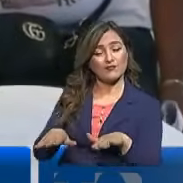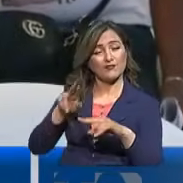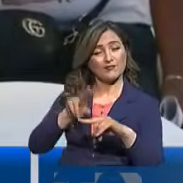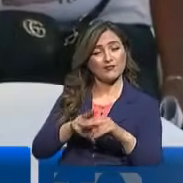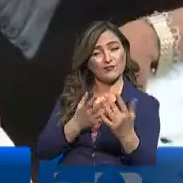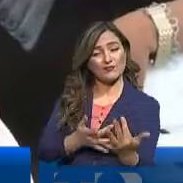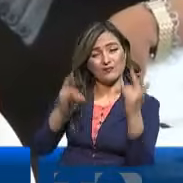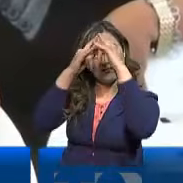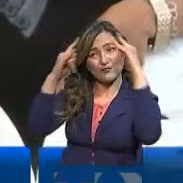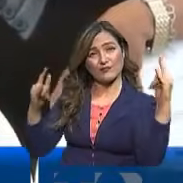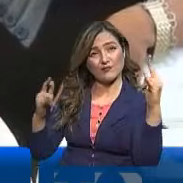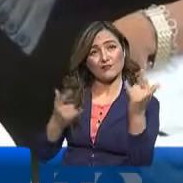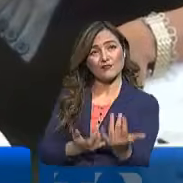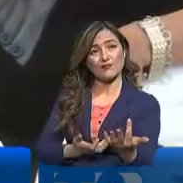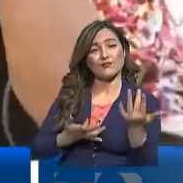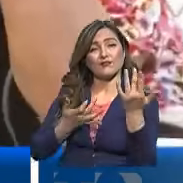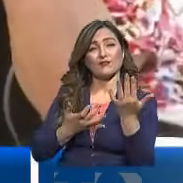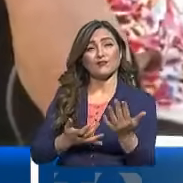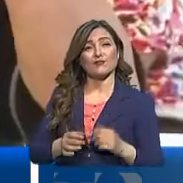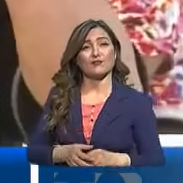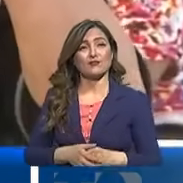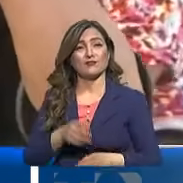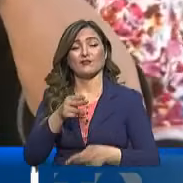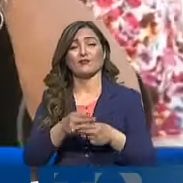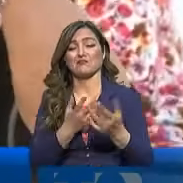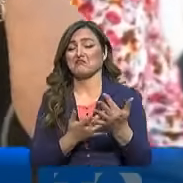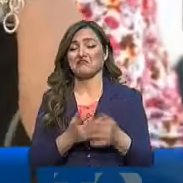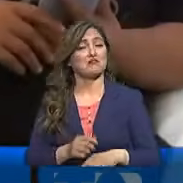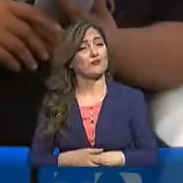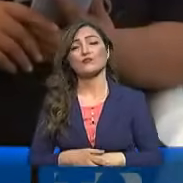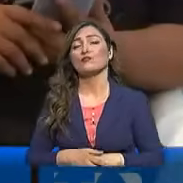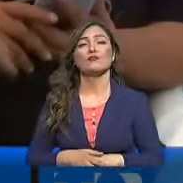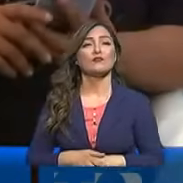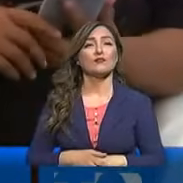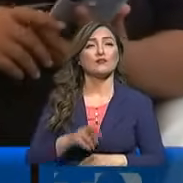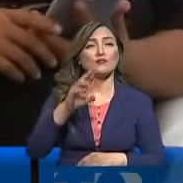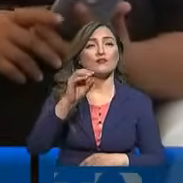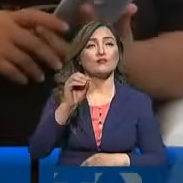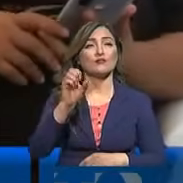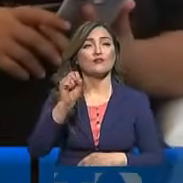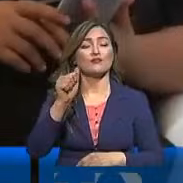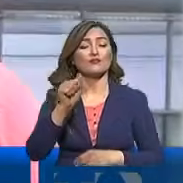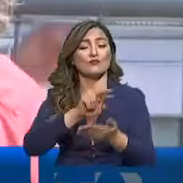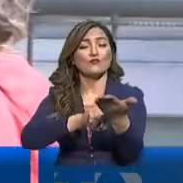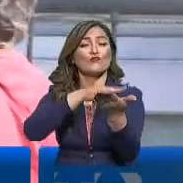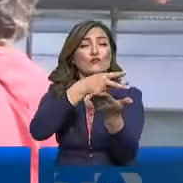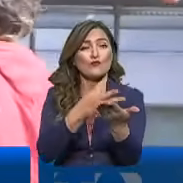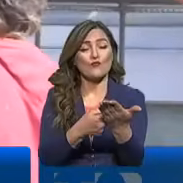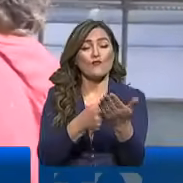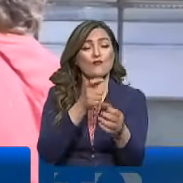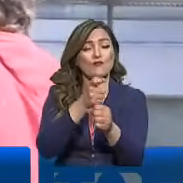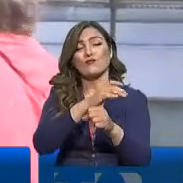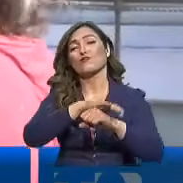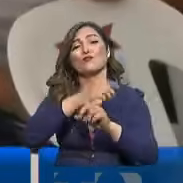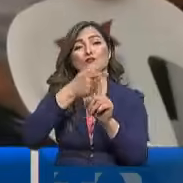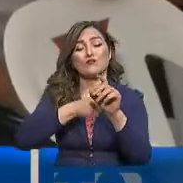se instaló dentro del laboratorio de criminalística, no eran los nombres que estaban esperando. Rosa aguarda noticias de su sobrino. Él fue capturado